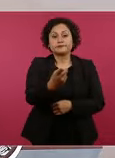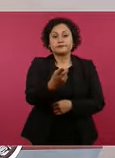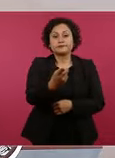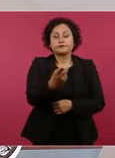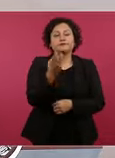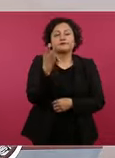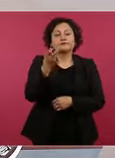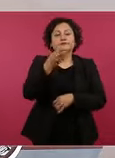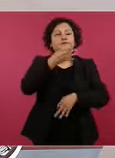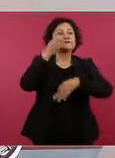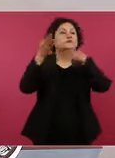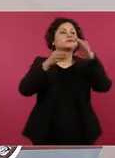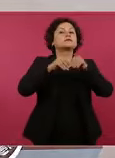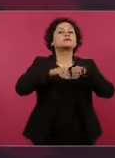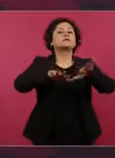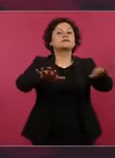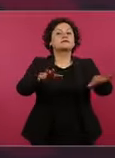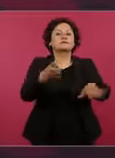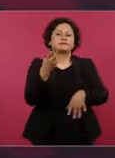Propaganda.